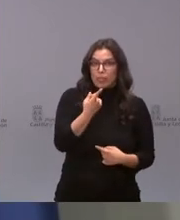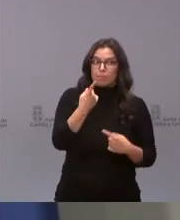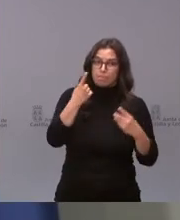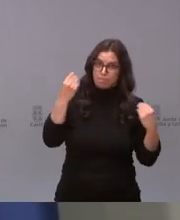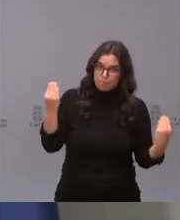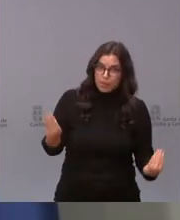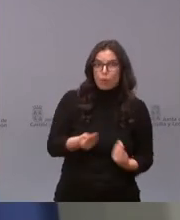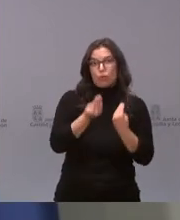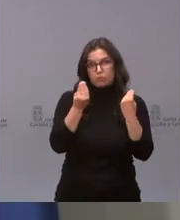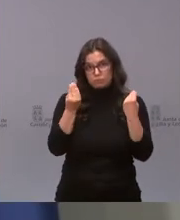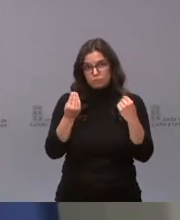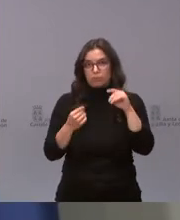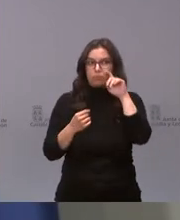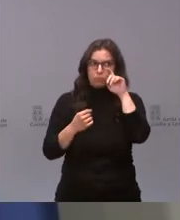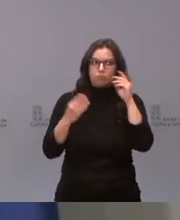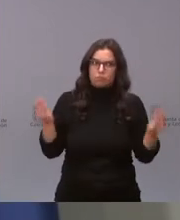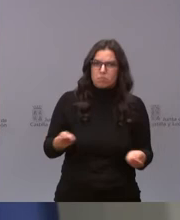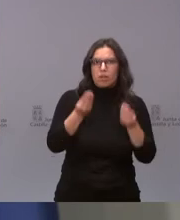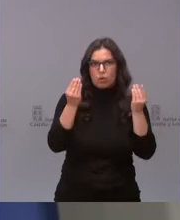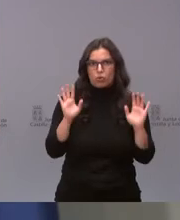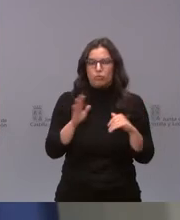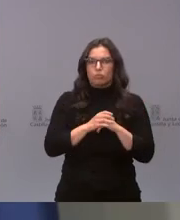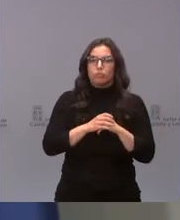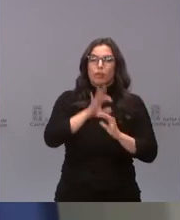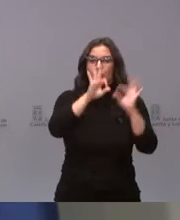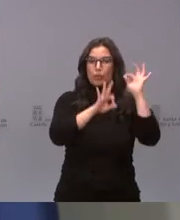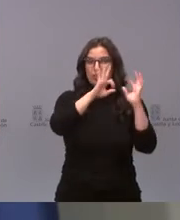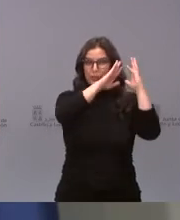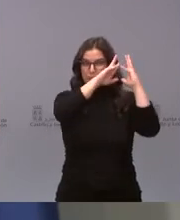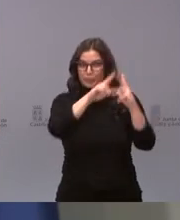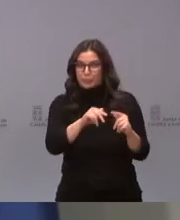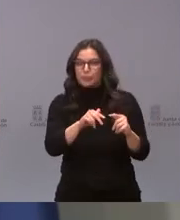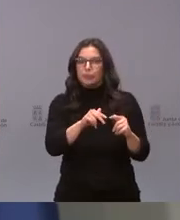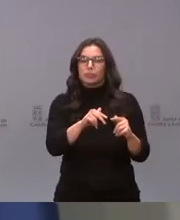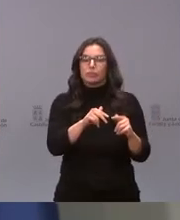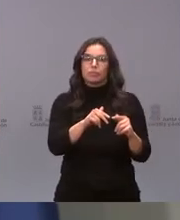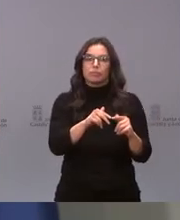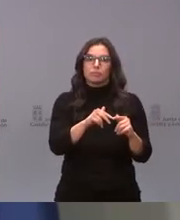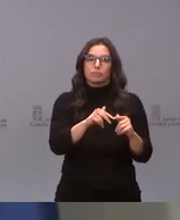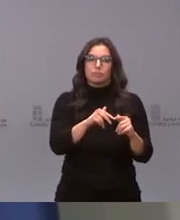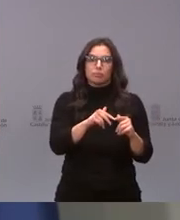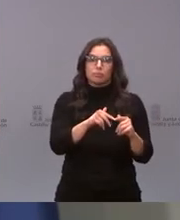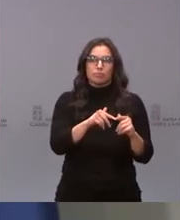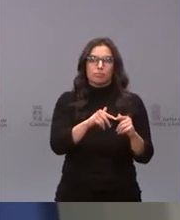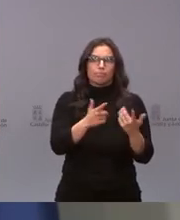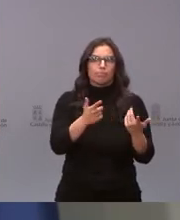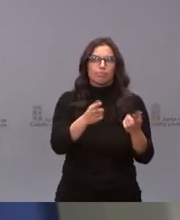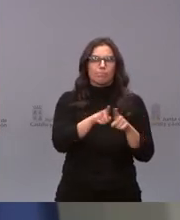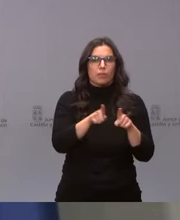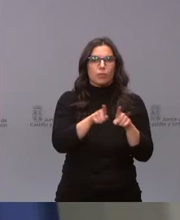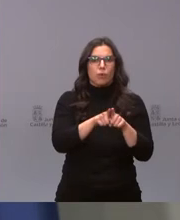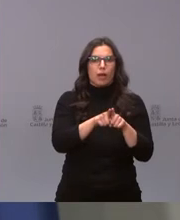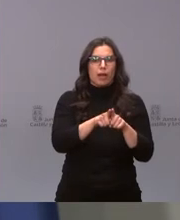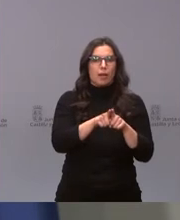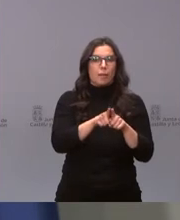está mejorando notablemente, que la incidencia acumulada ya no refleja con exactitud, no prevé